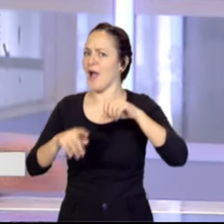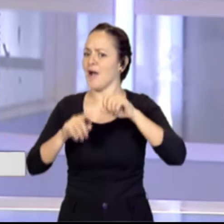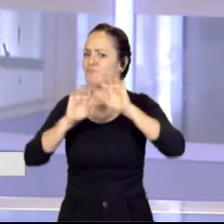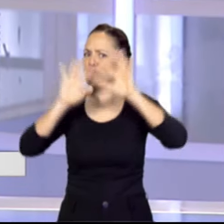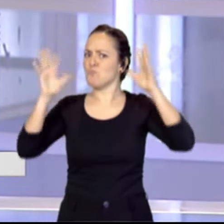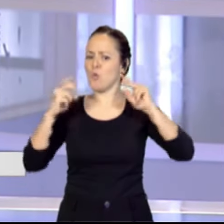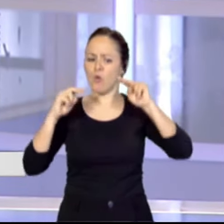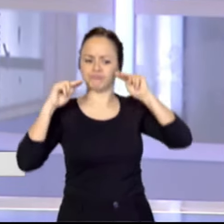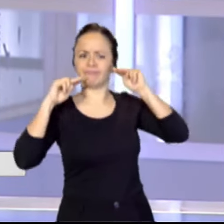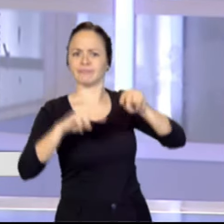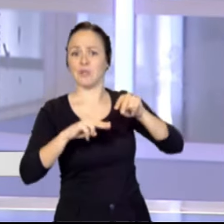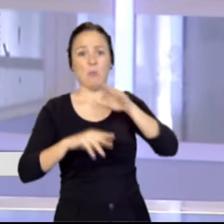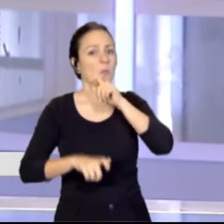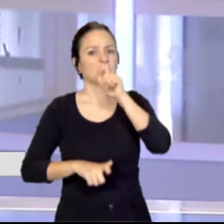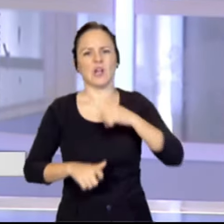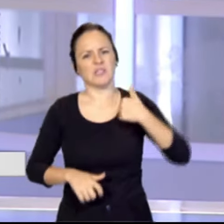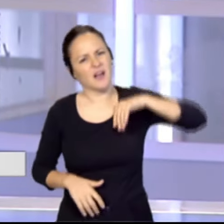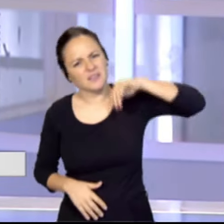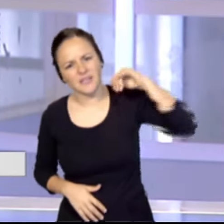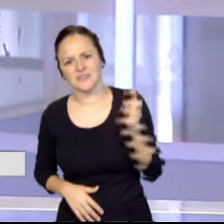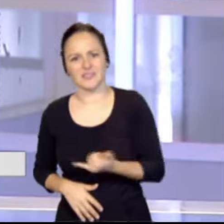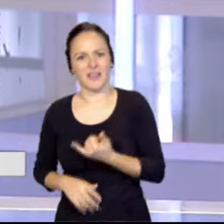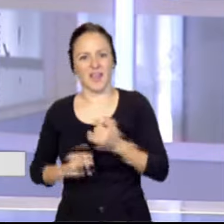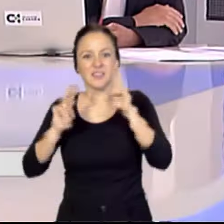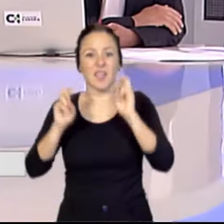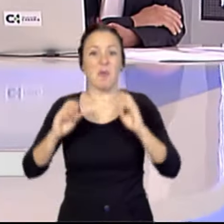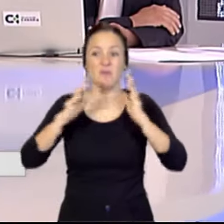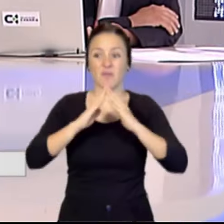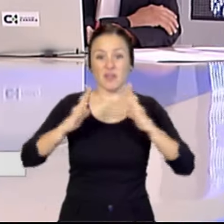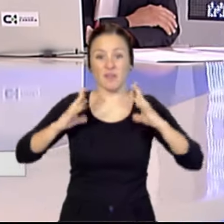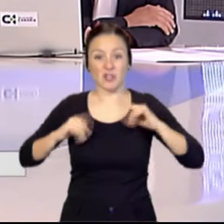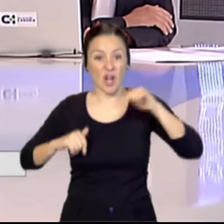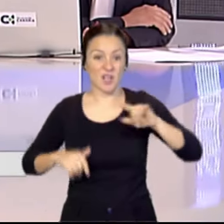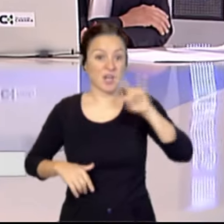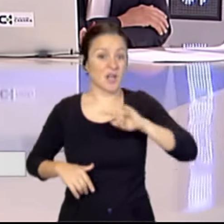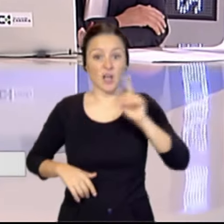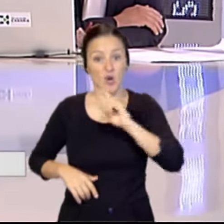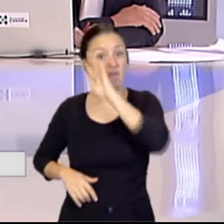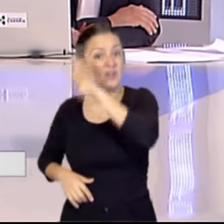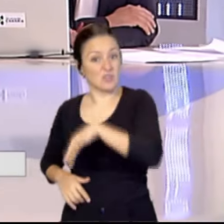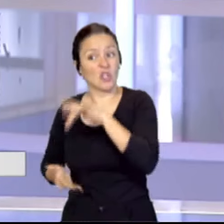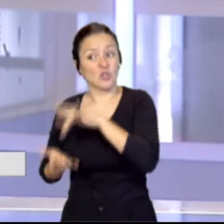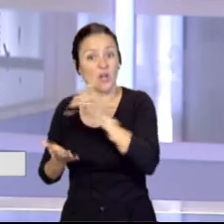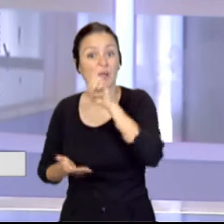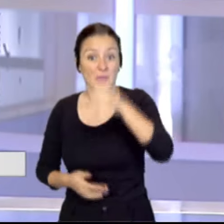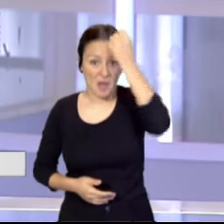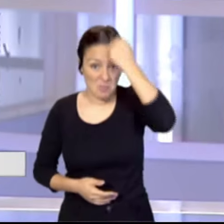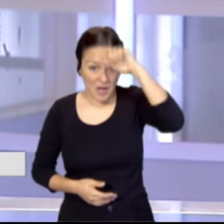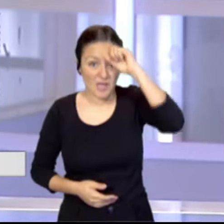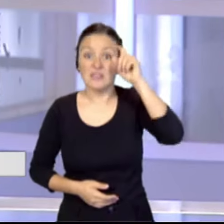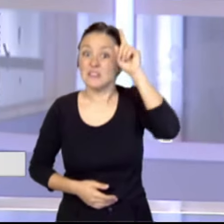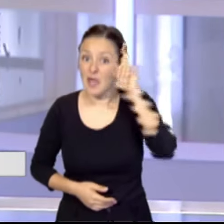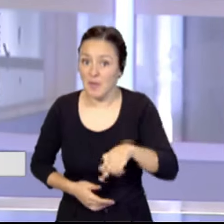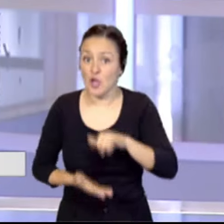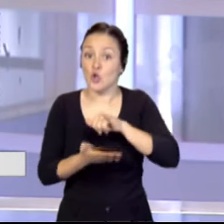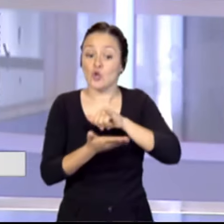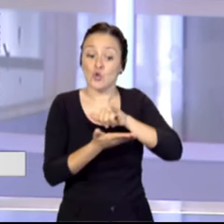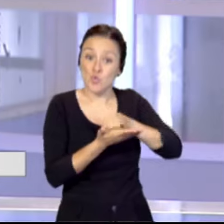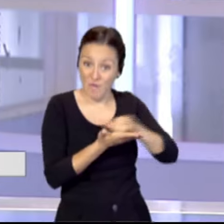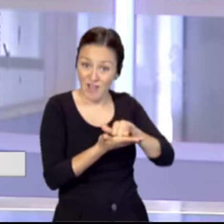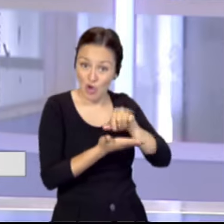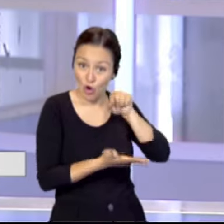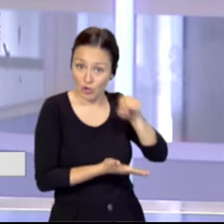O sea la gente está cansada Porque no solo el tema de la vivienda vacacional en Canarias en Barcelona está ocurriendo TR cuerto lo mismo en Berlín Nueva York es el único sitio donde